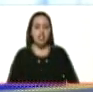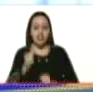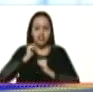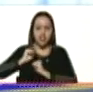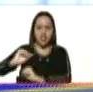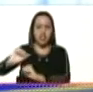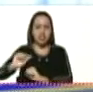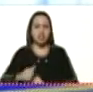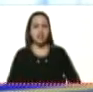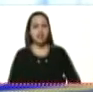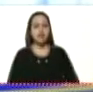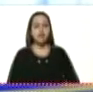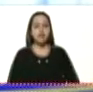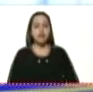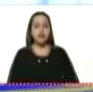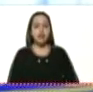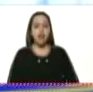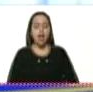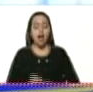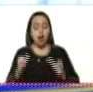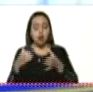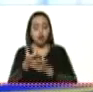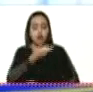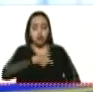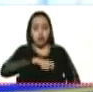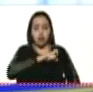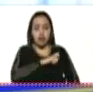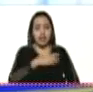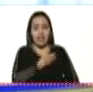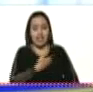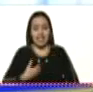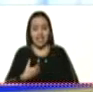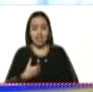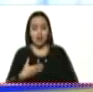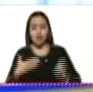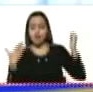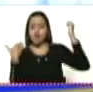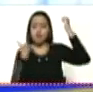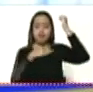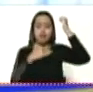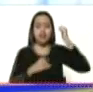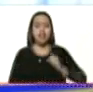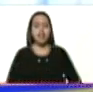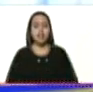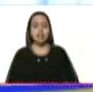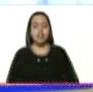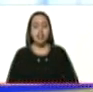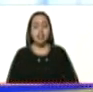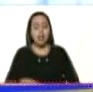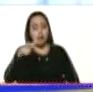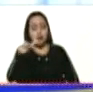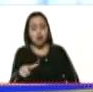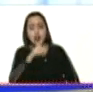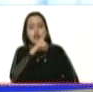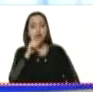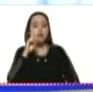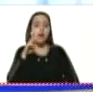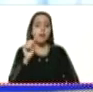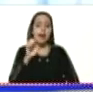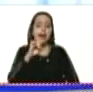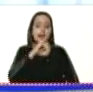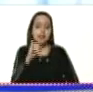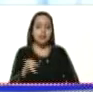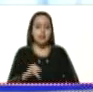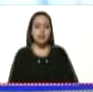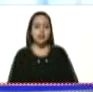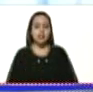cabeza de Inés María Páez, una descendiente de africanos, quien en misa osó arrodillarse en